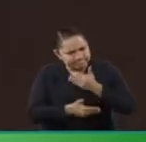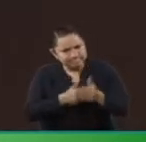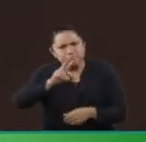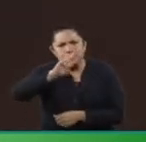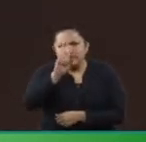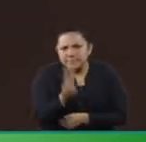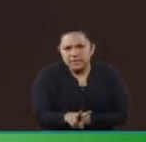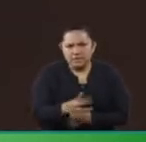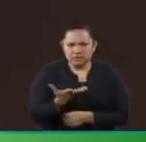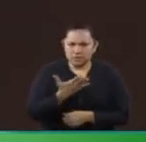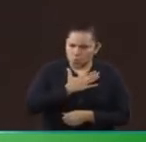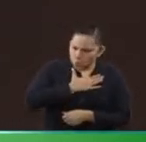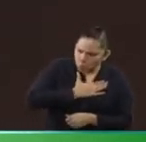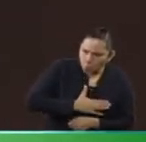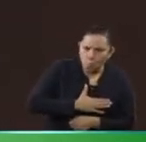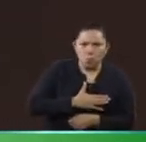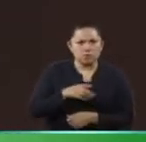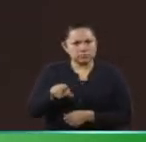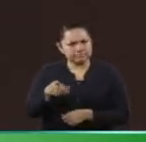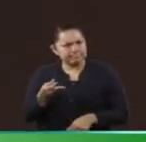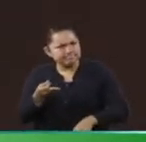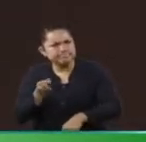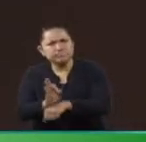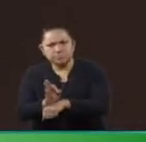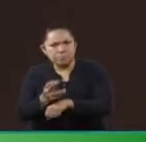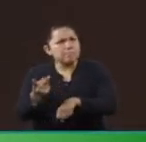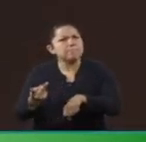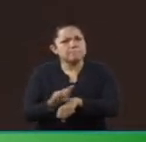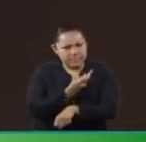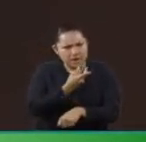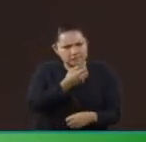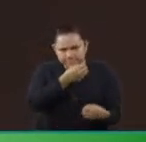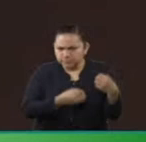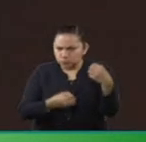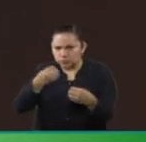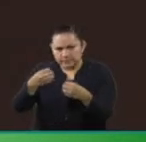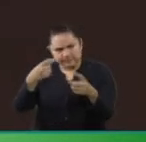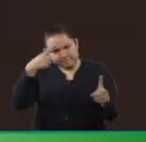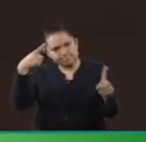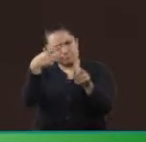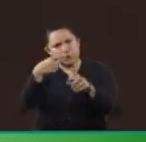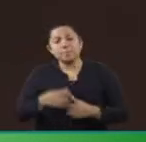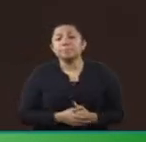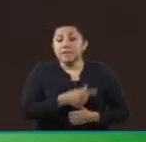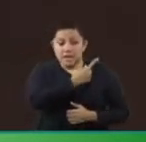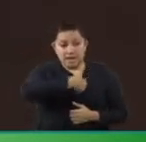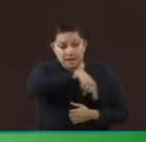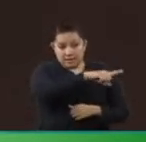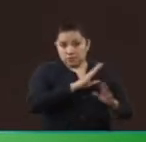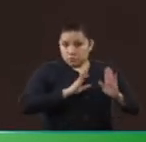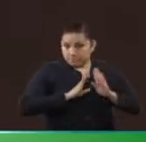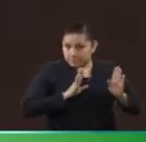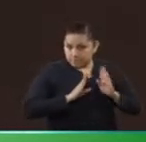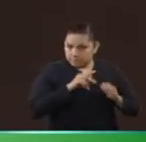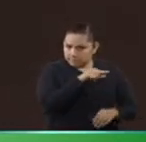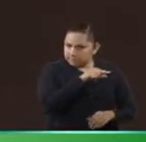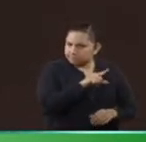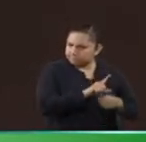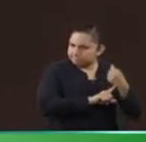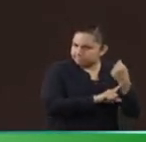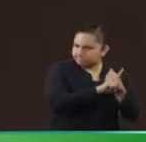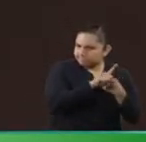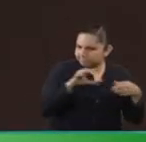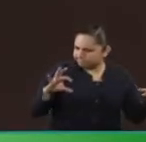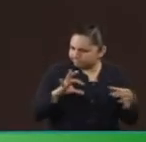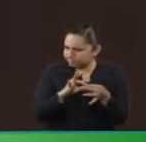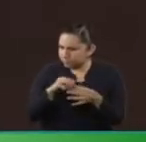expuso una situación sin precedentes integrantes del ejército mexicano estuvieron involucrados en la desaparición de los estudiantes sin